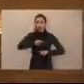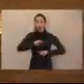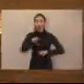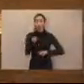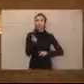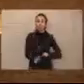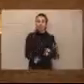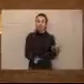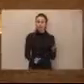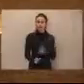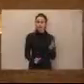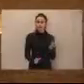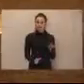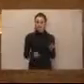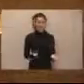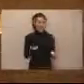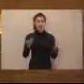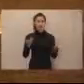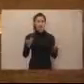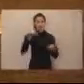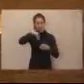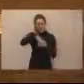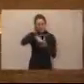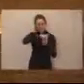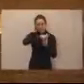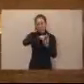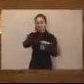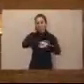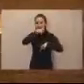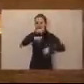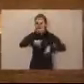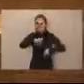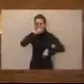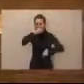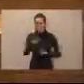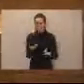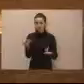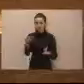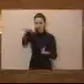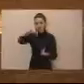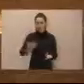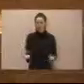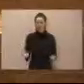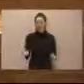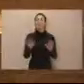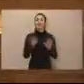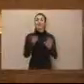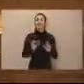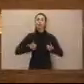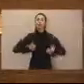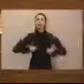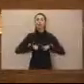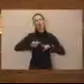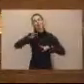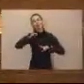la devolución. Eso debería haber sido contemplado por un gobierno como este. Debería haber sido contemplado. Pero vamos a empezar por la otra